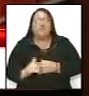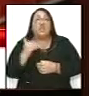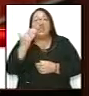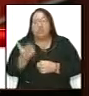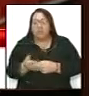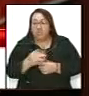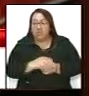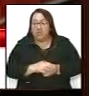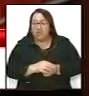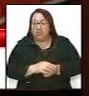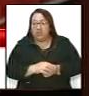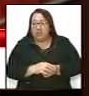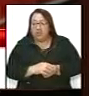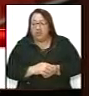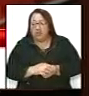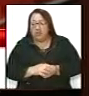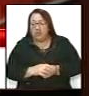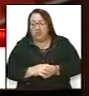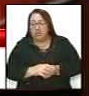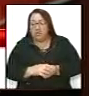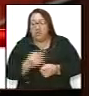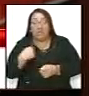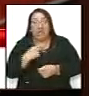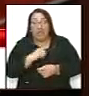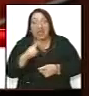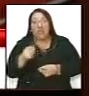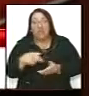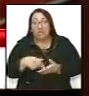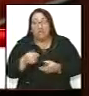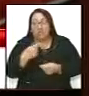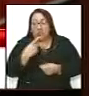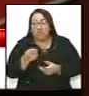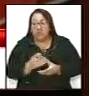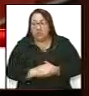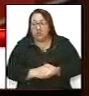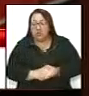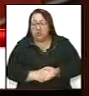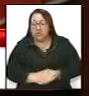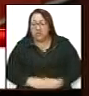también una demanda, ¿no? Porque están diciendo, caramba,